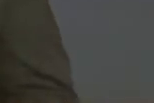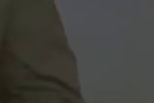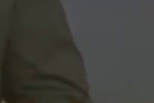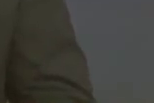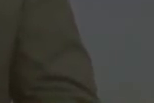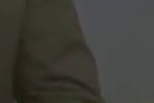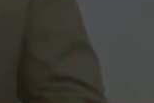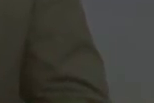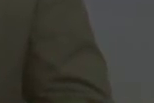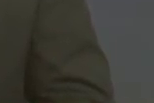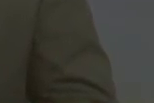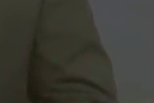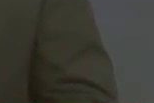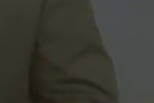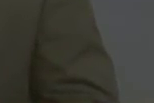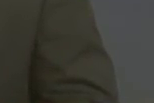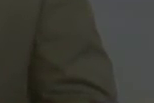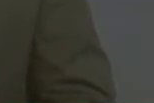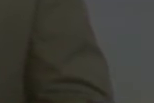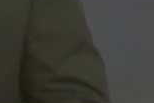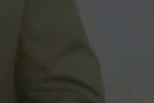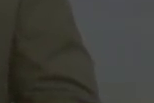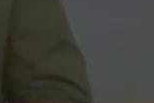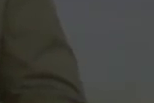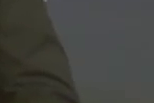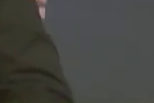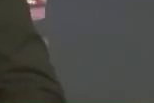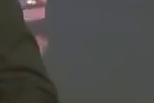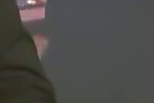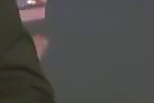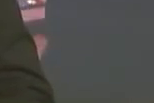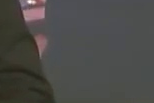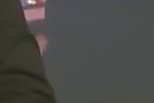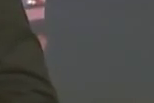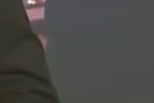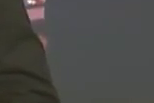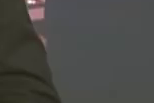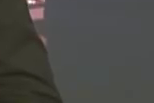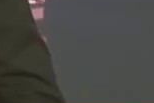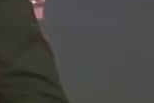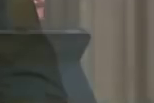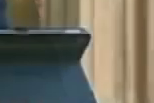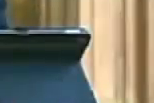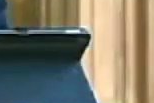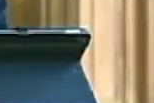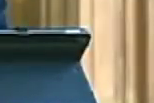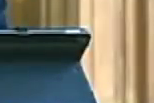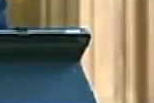ya nos están indicando que tenemos un pase en vivo y en directo al palacio de miraflores vamos a inmediato